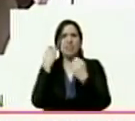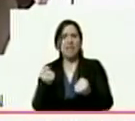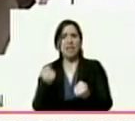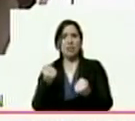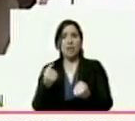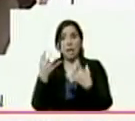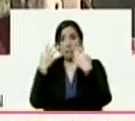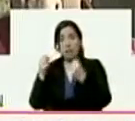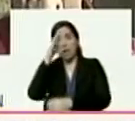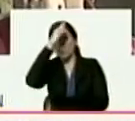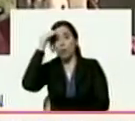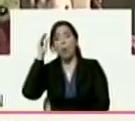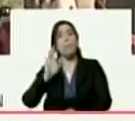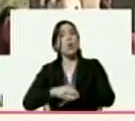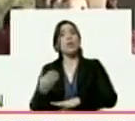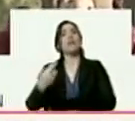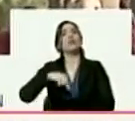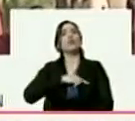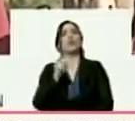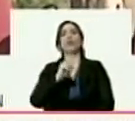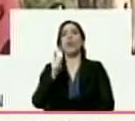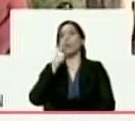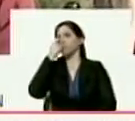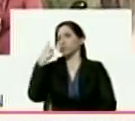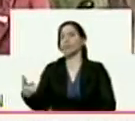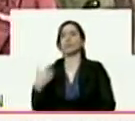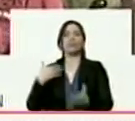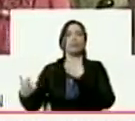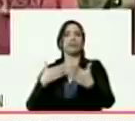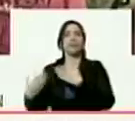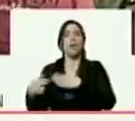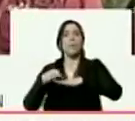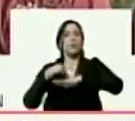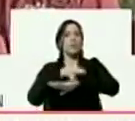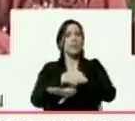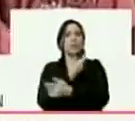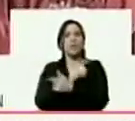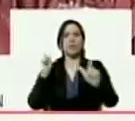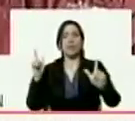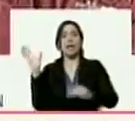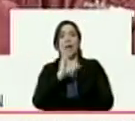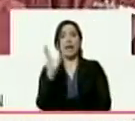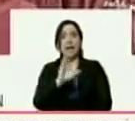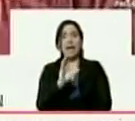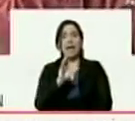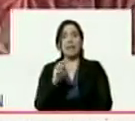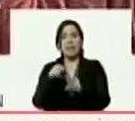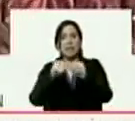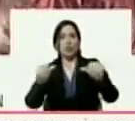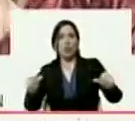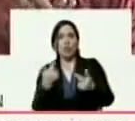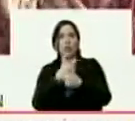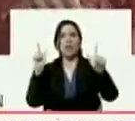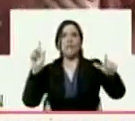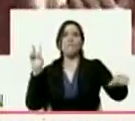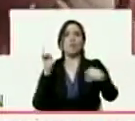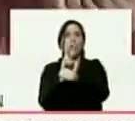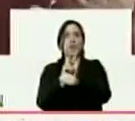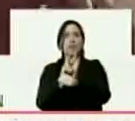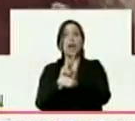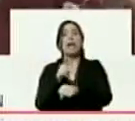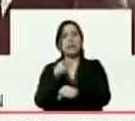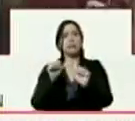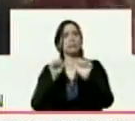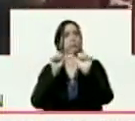interesa entenderlo. Municipio Libertador, Caracas, es territorio libre de violencia y así se va a mantener. Es un